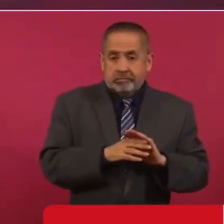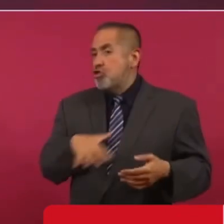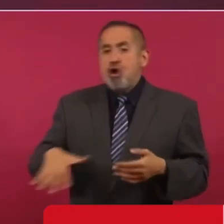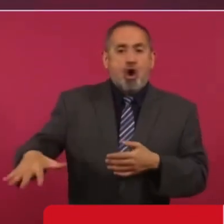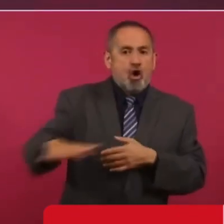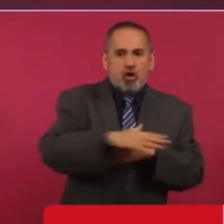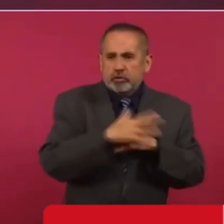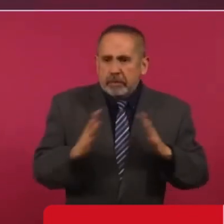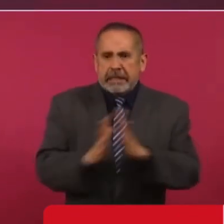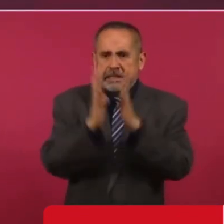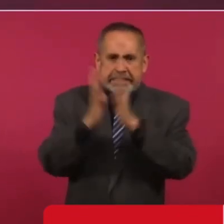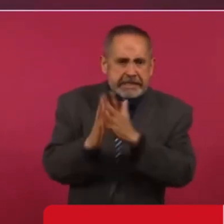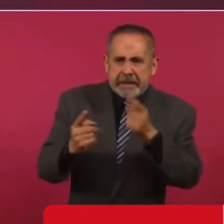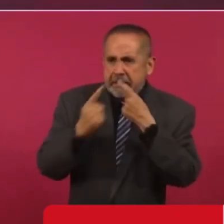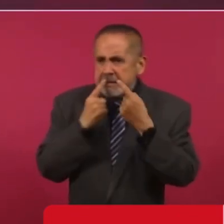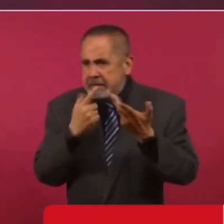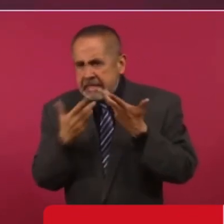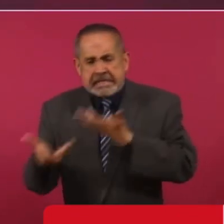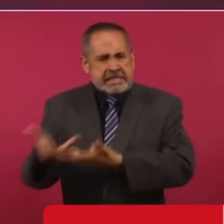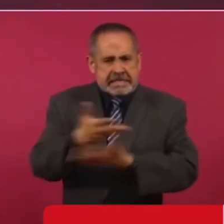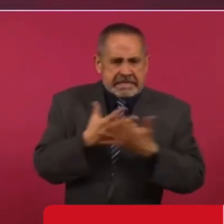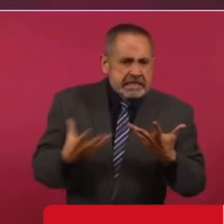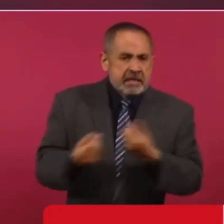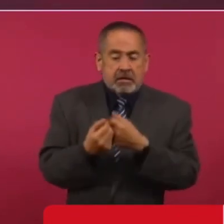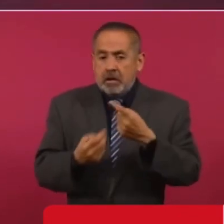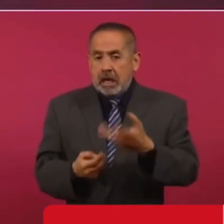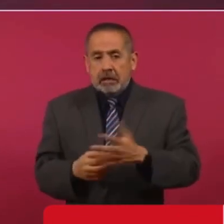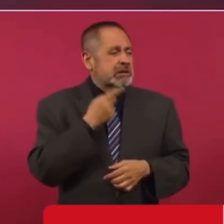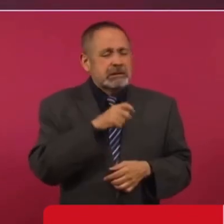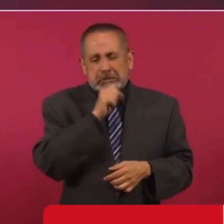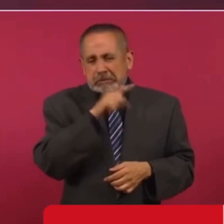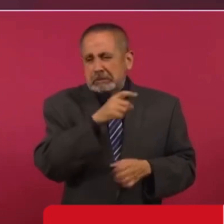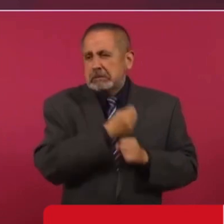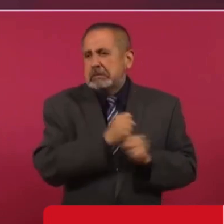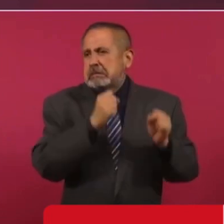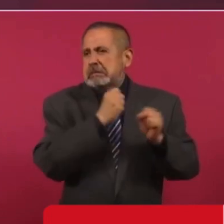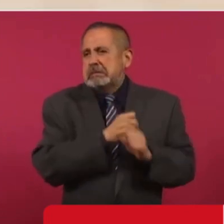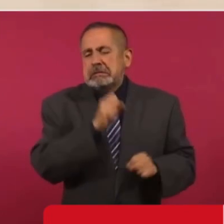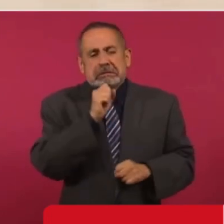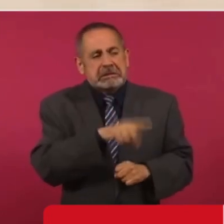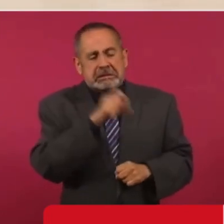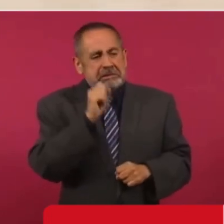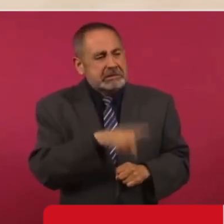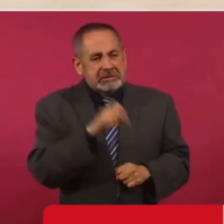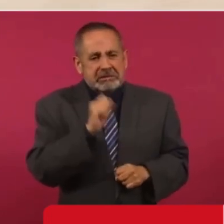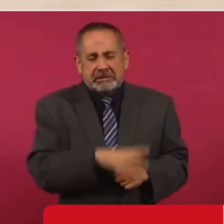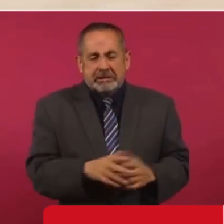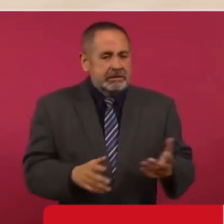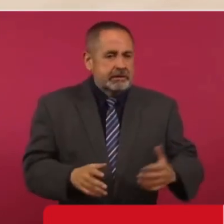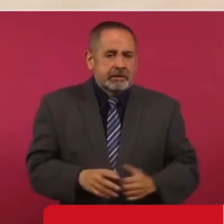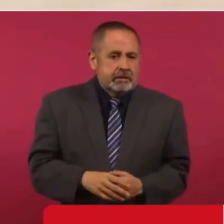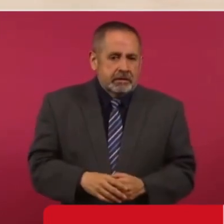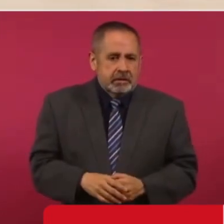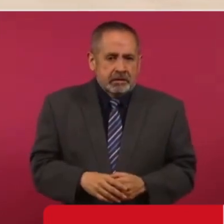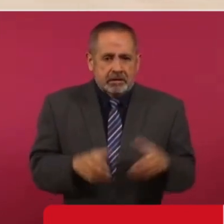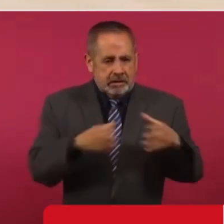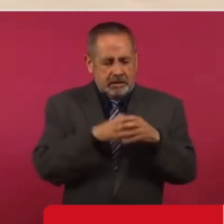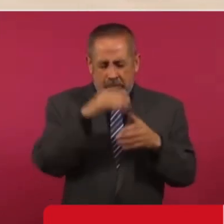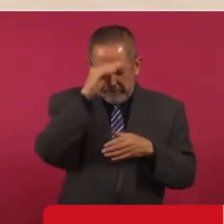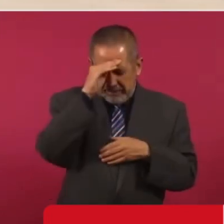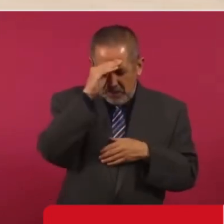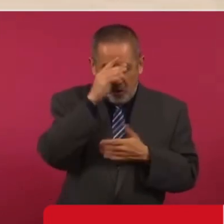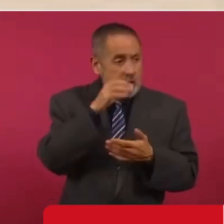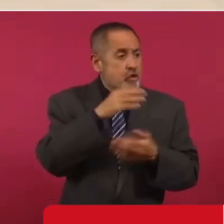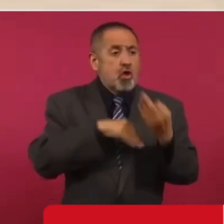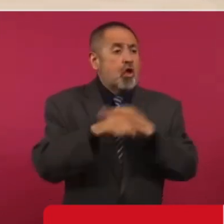de todo. Y era la vida, por eso también muy aburrida, porque era un pensamiento